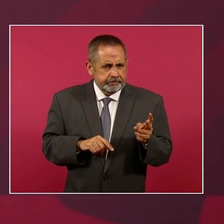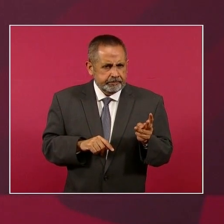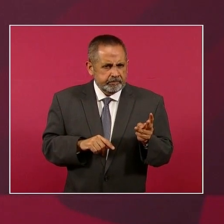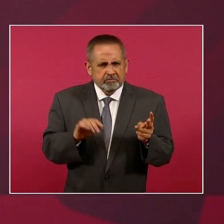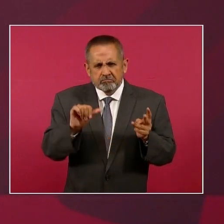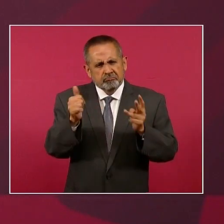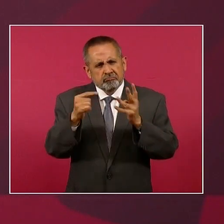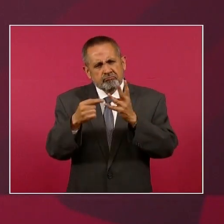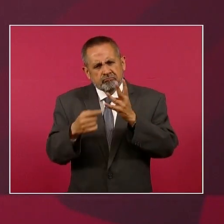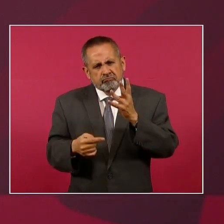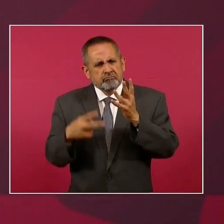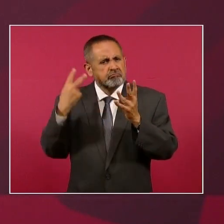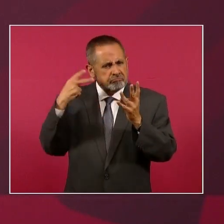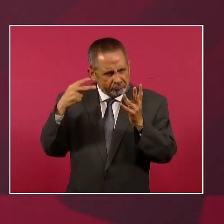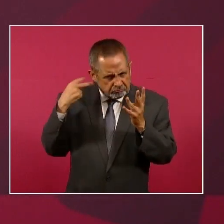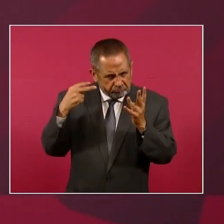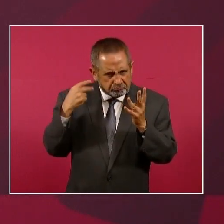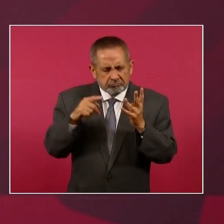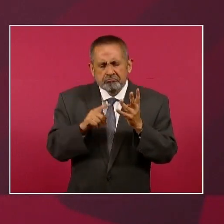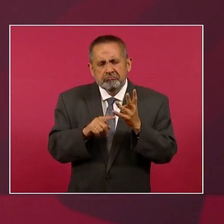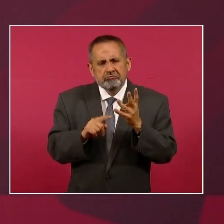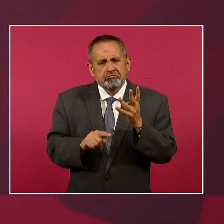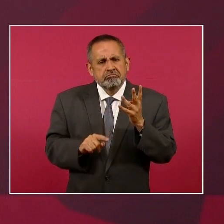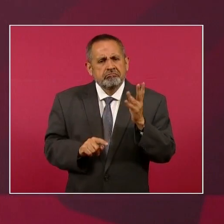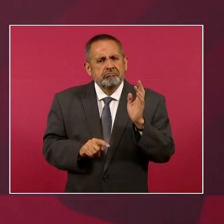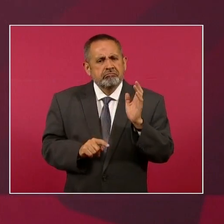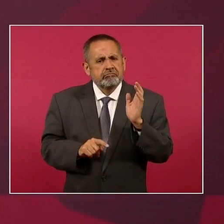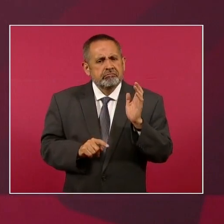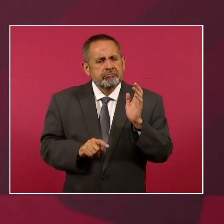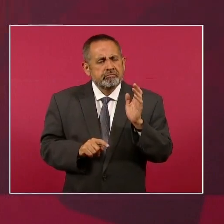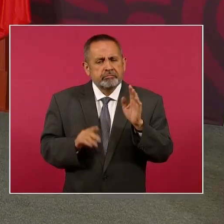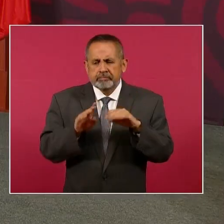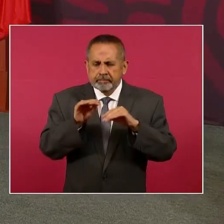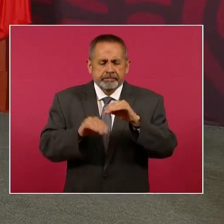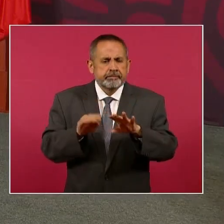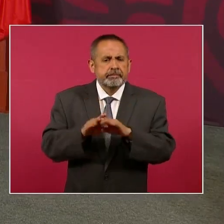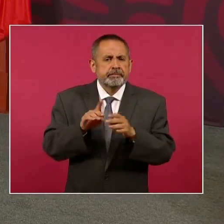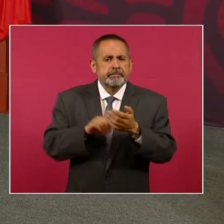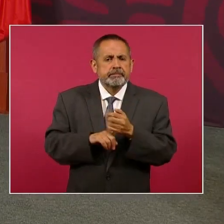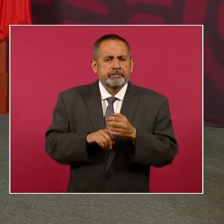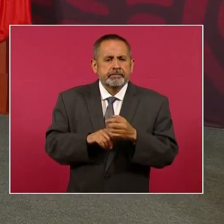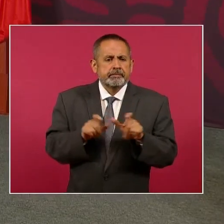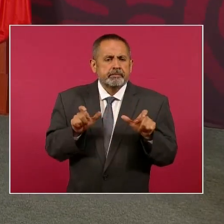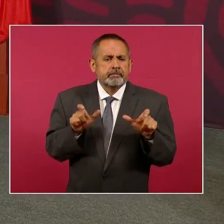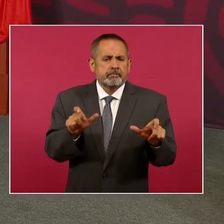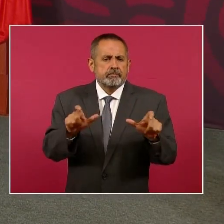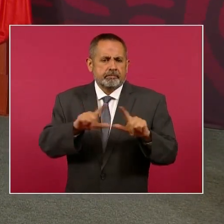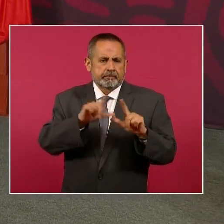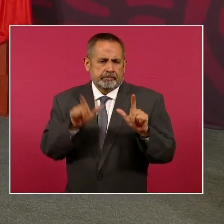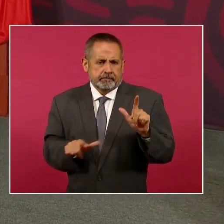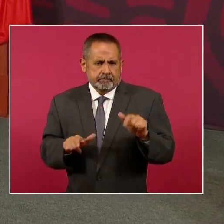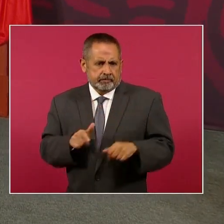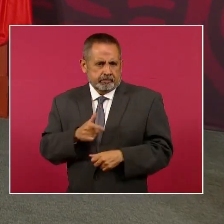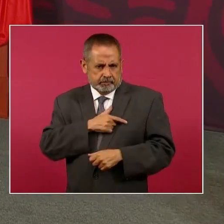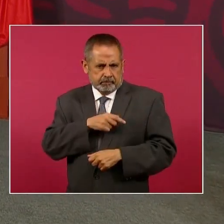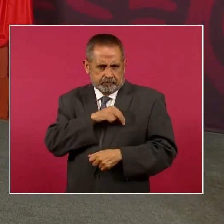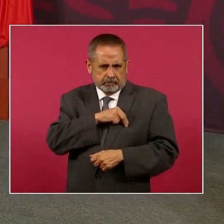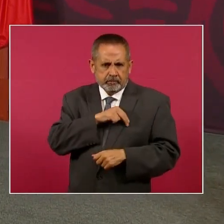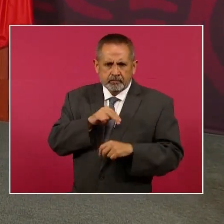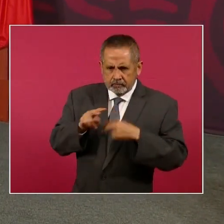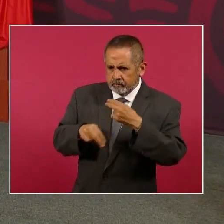y otros, Veracruz. Está la Guardia Nacional